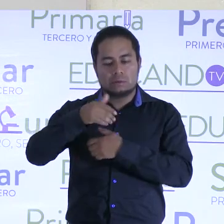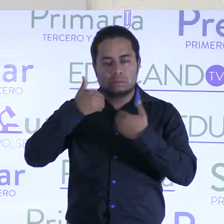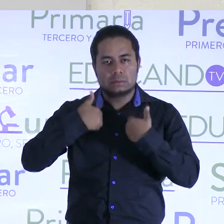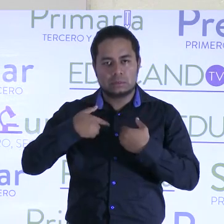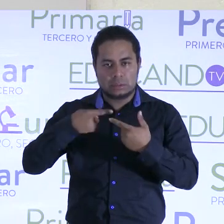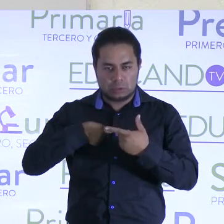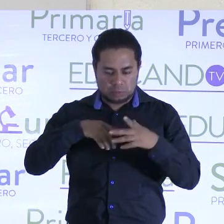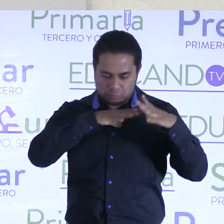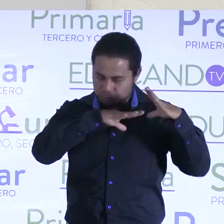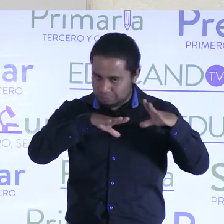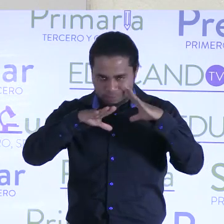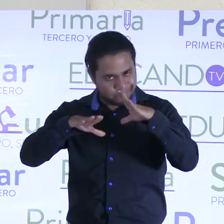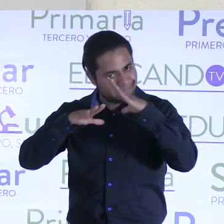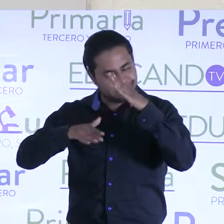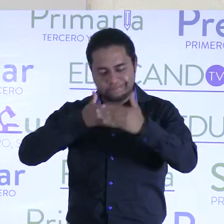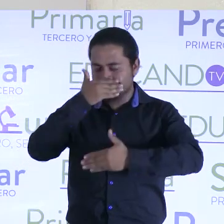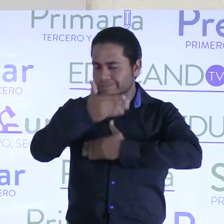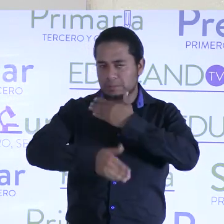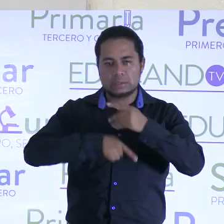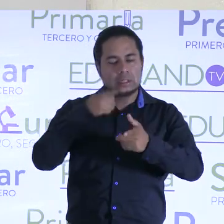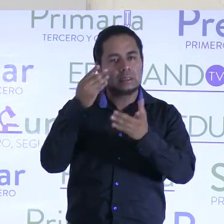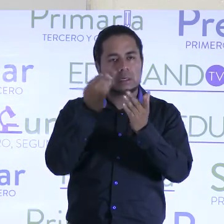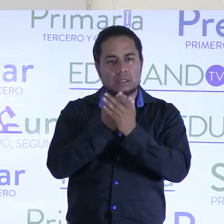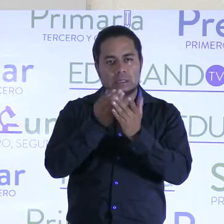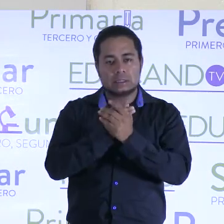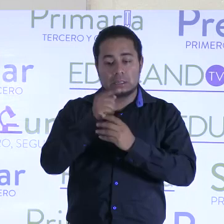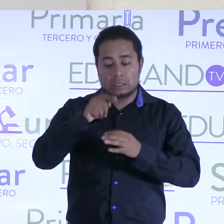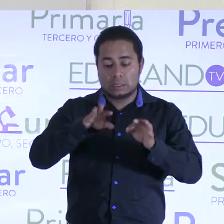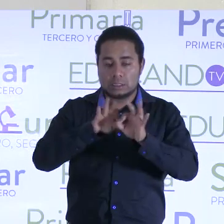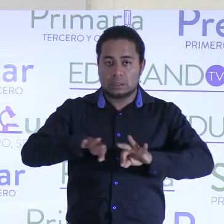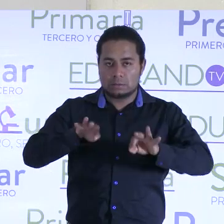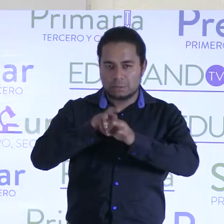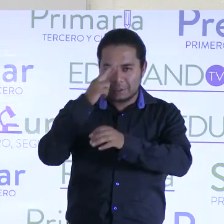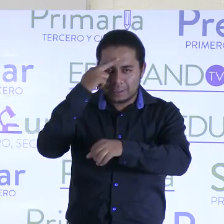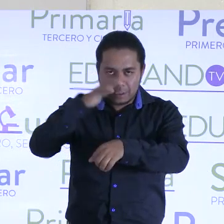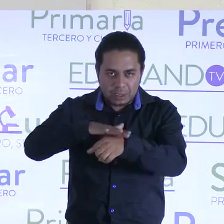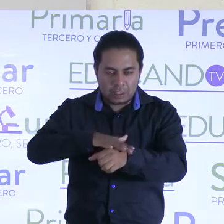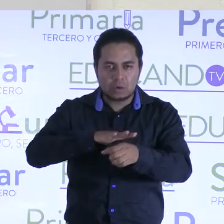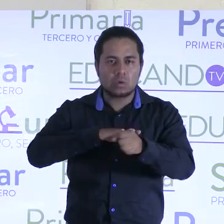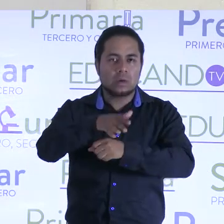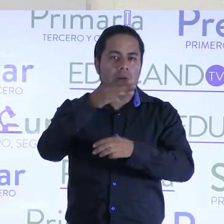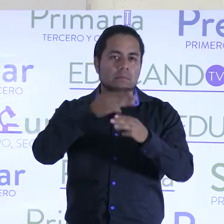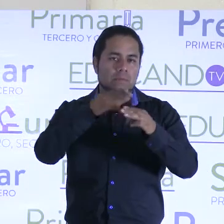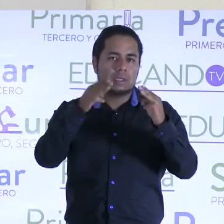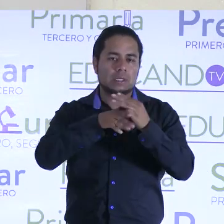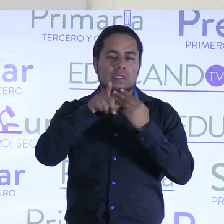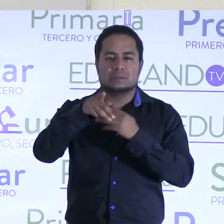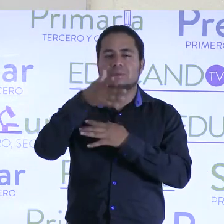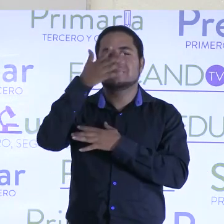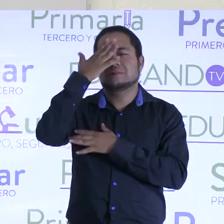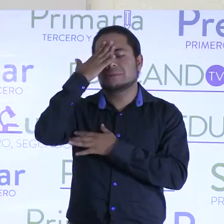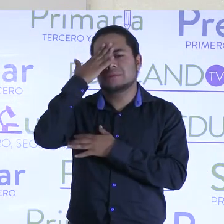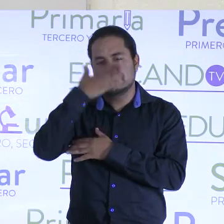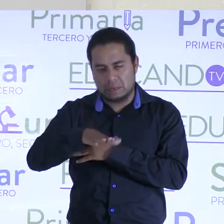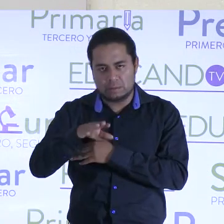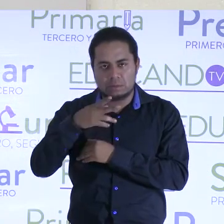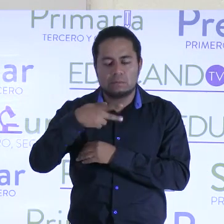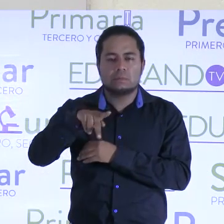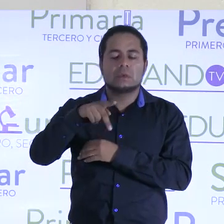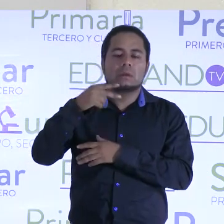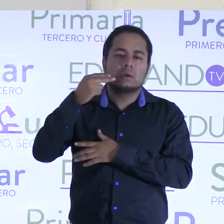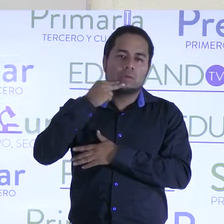voy a ser tu acompañante durante toda esta sesión. Es importante recordarte los materiales que tú ya